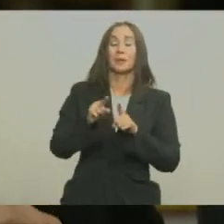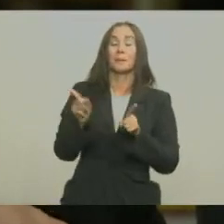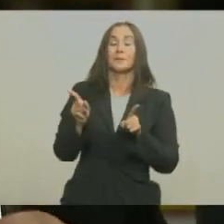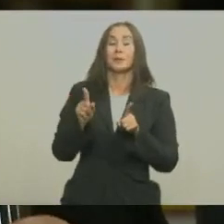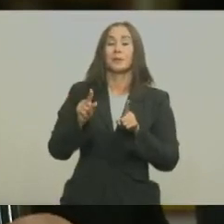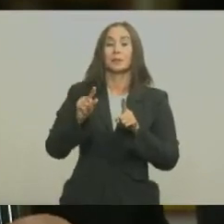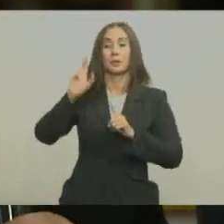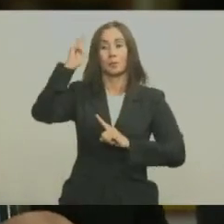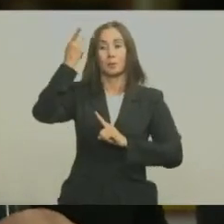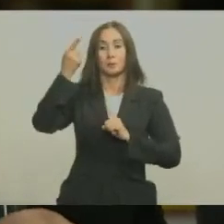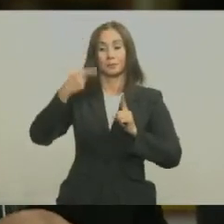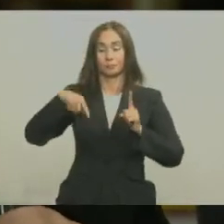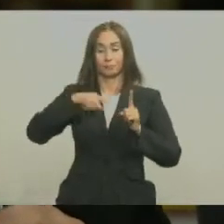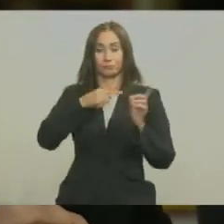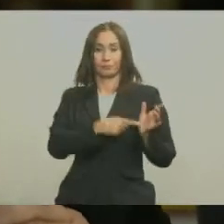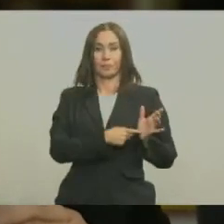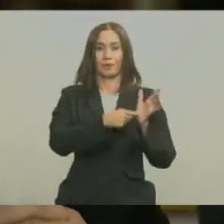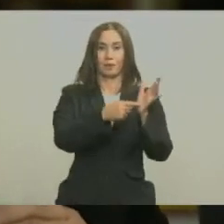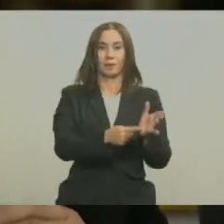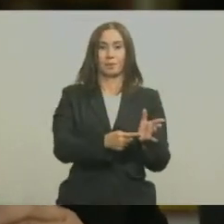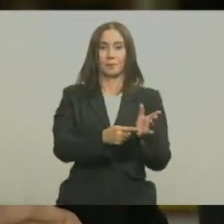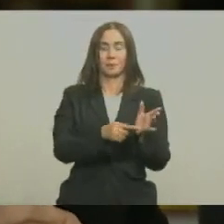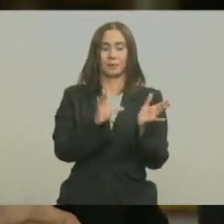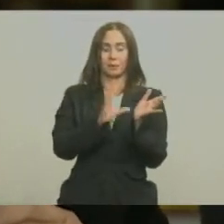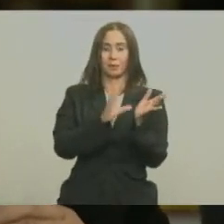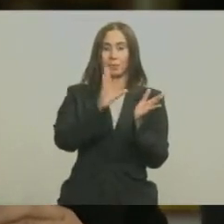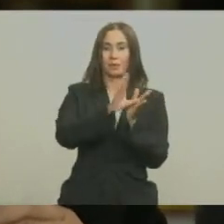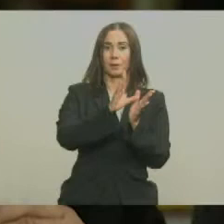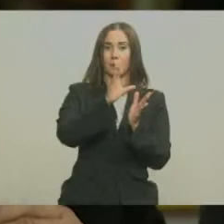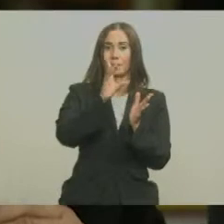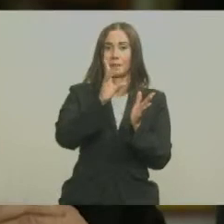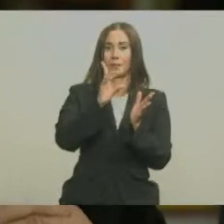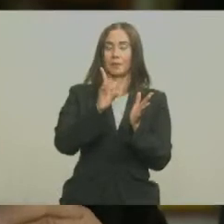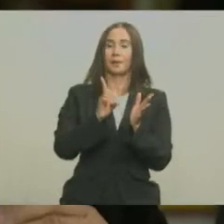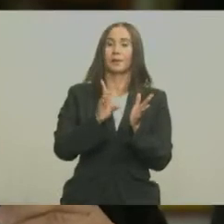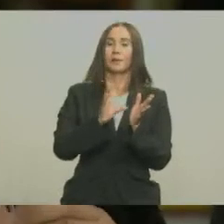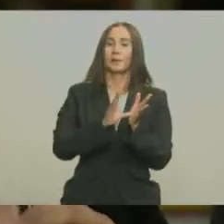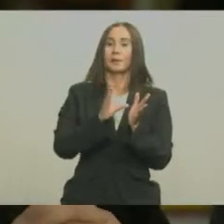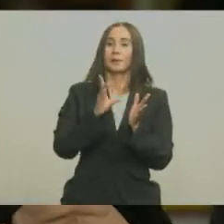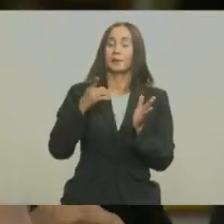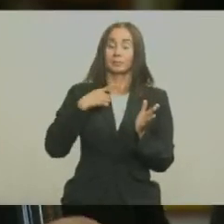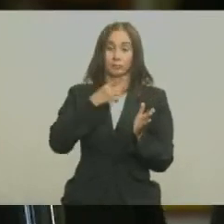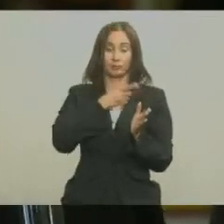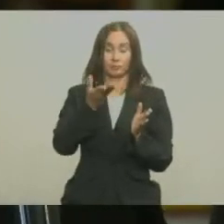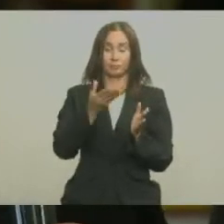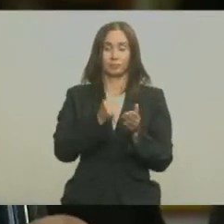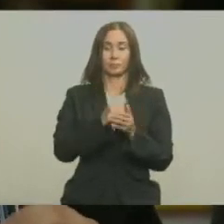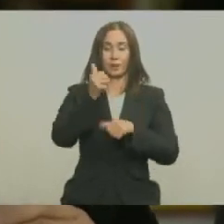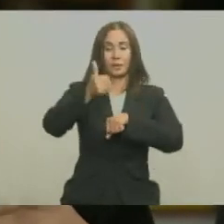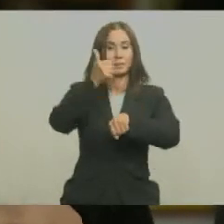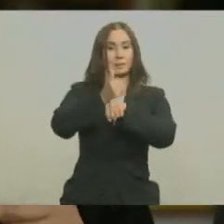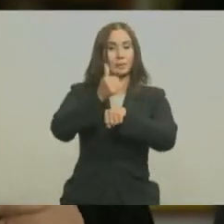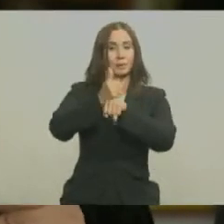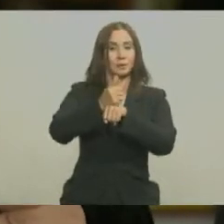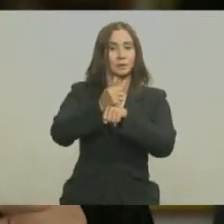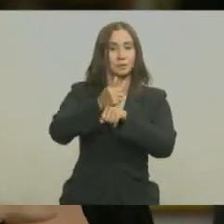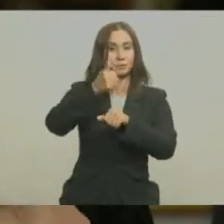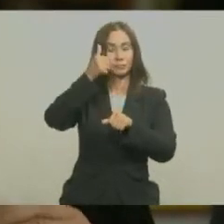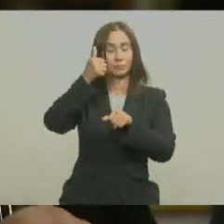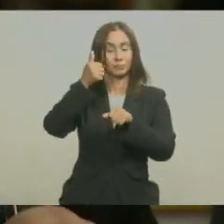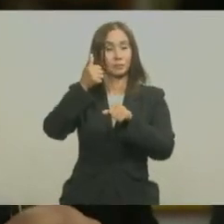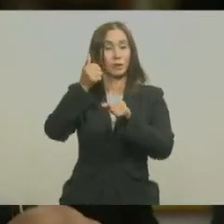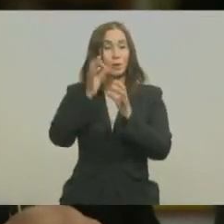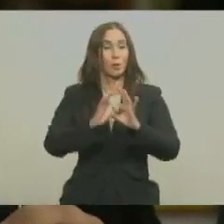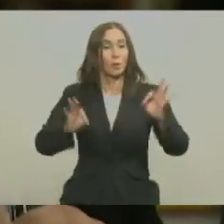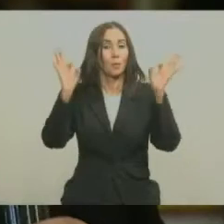que nosotros representamos en la Cámara de Diputados. Establece un precedente